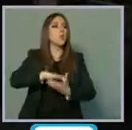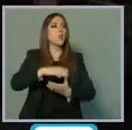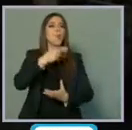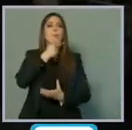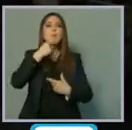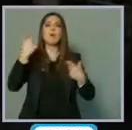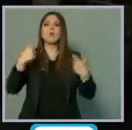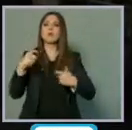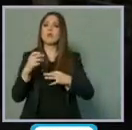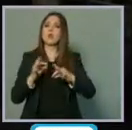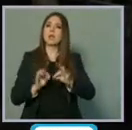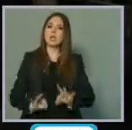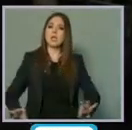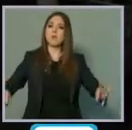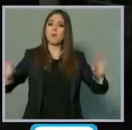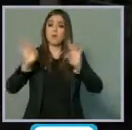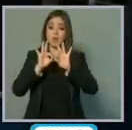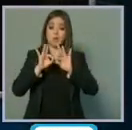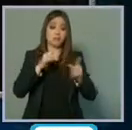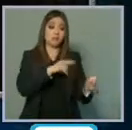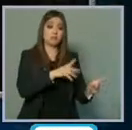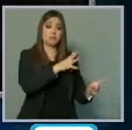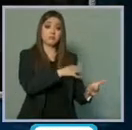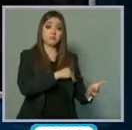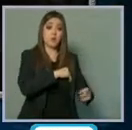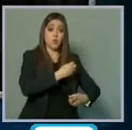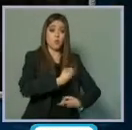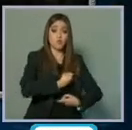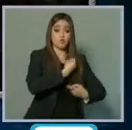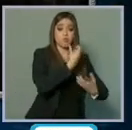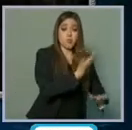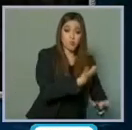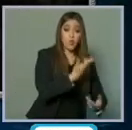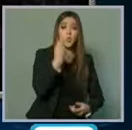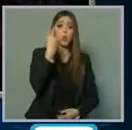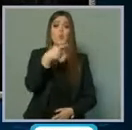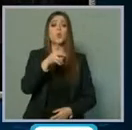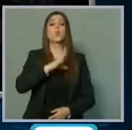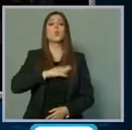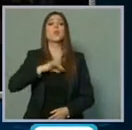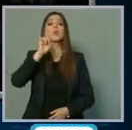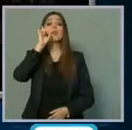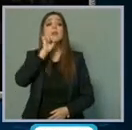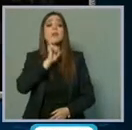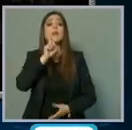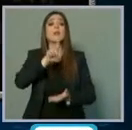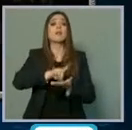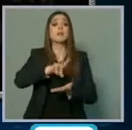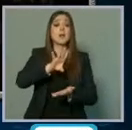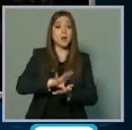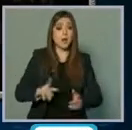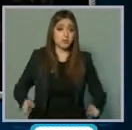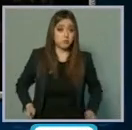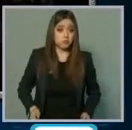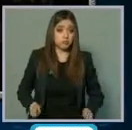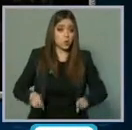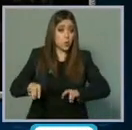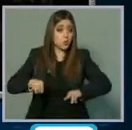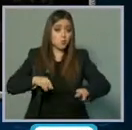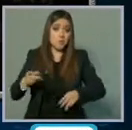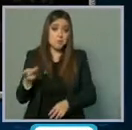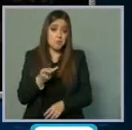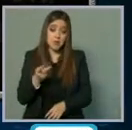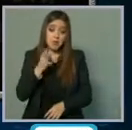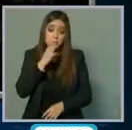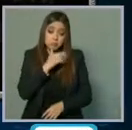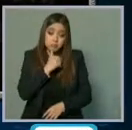esto, y tiene un hijo que es poeta, una hija que tiene una discapacidad motora en las piernas, y bueno, pues ella que